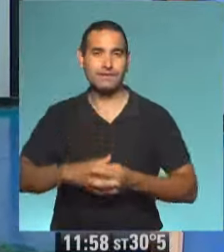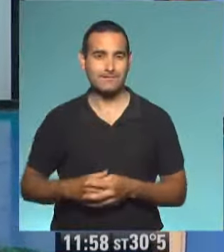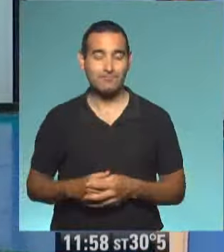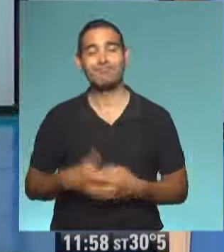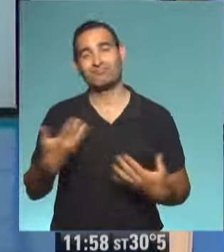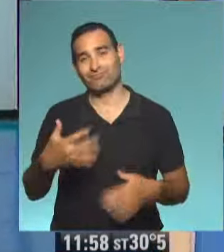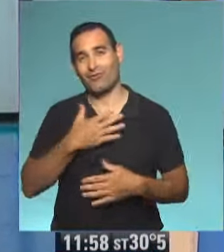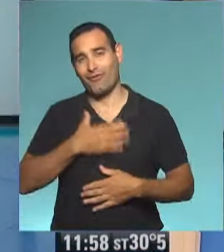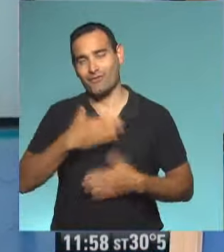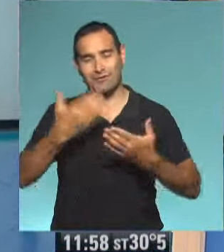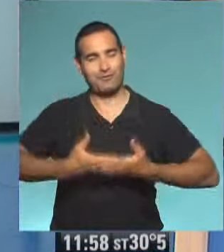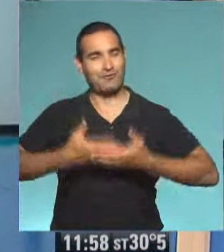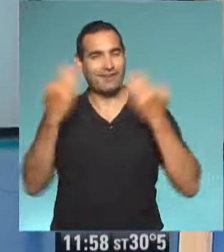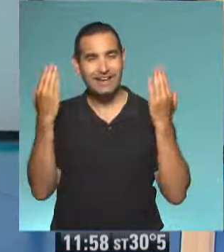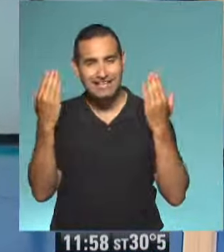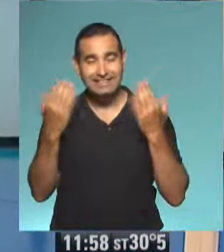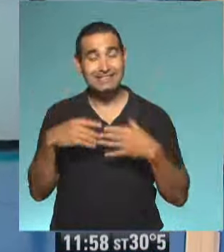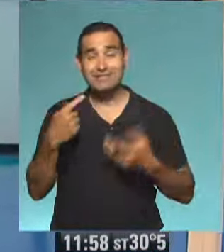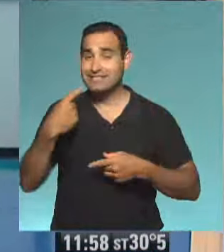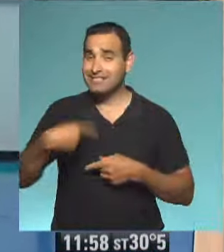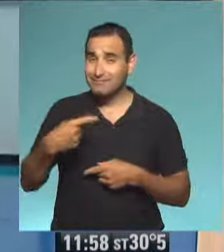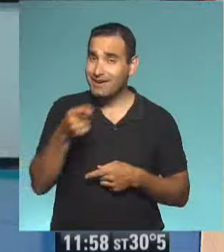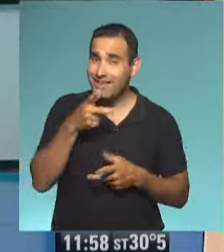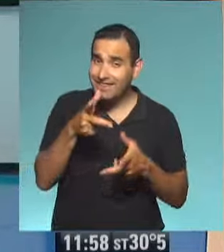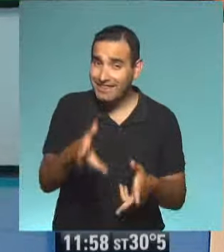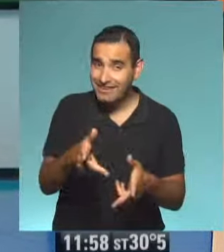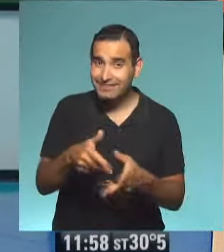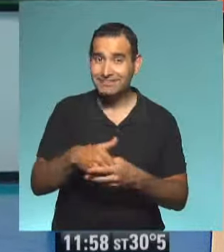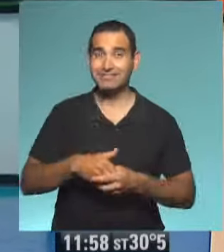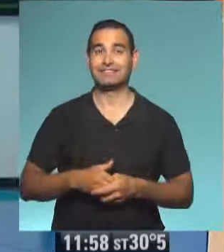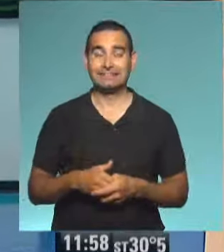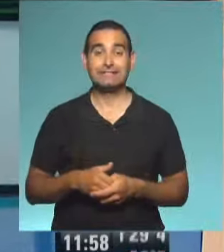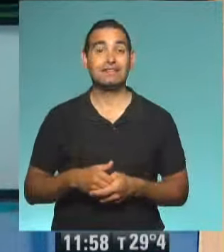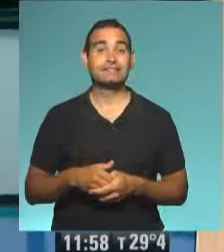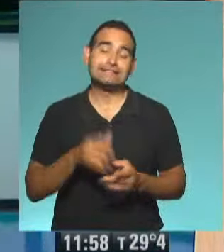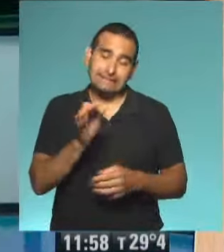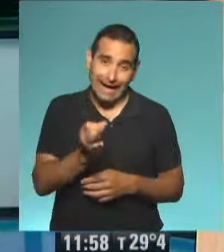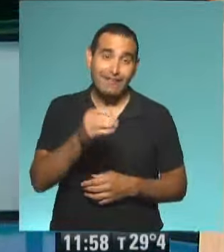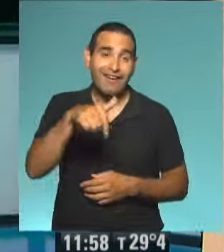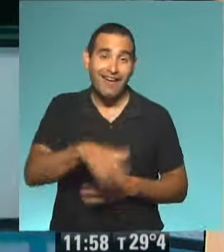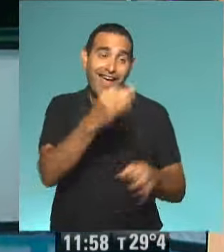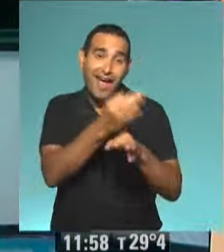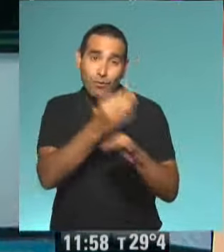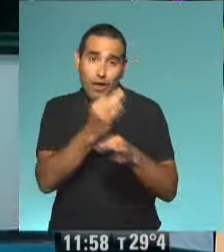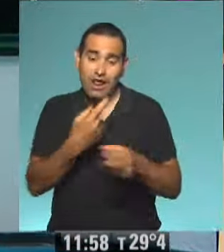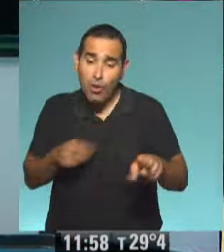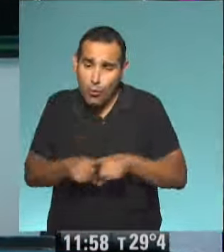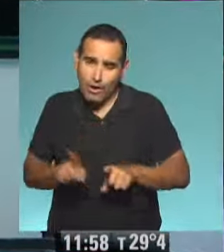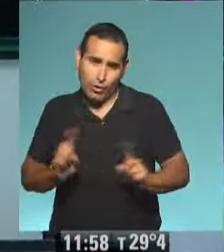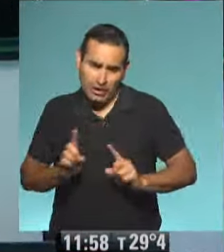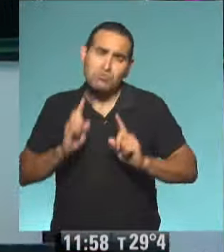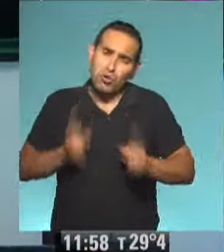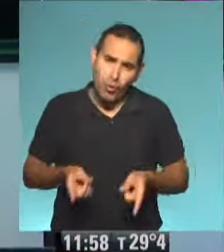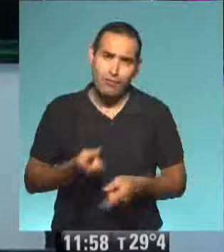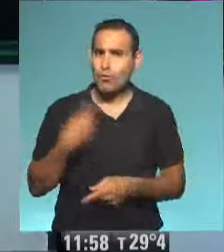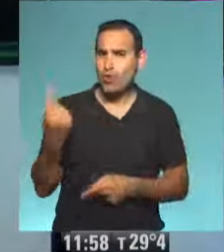Estamos muy felices, muy contentos, porque es que, como les decimos siempre y como dijimos recién en el rap, sabemos que esto no reemplaza a la escuela, pero para nosotros, para